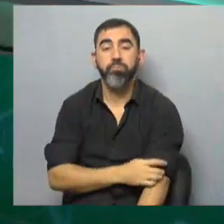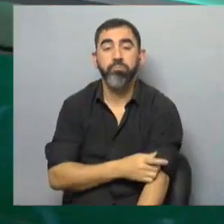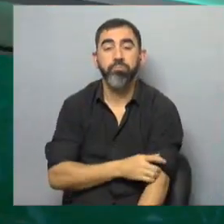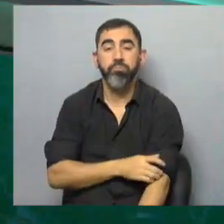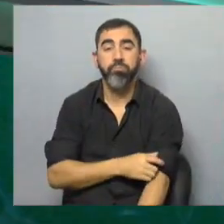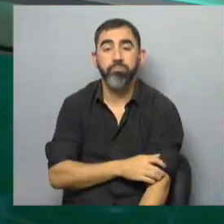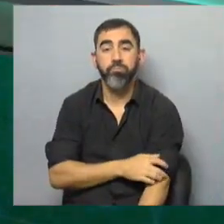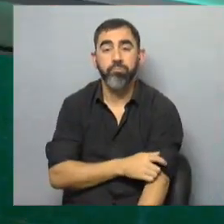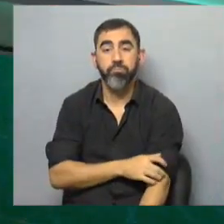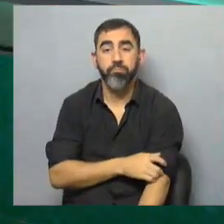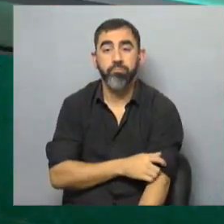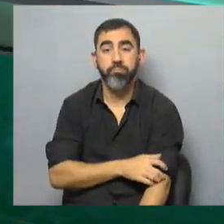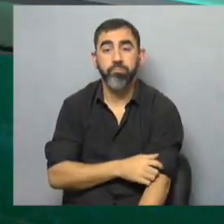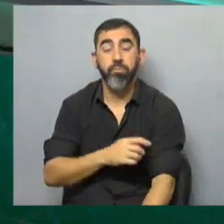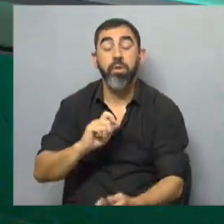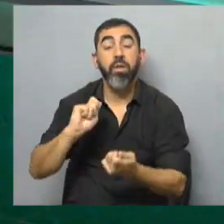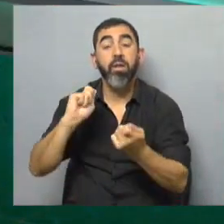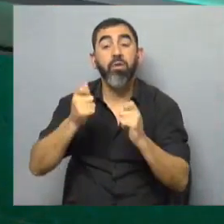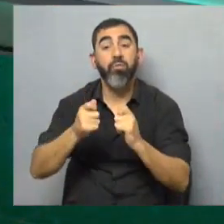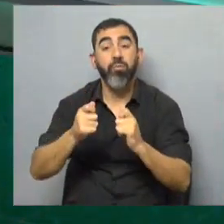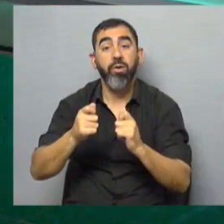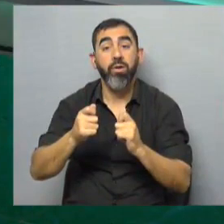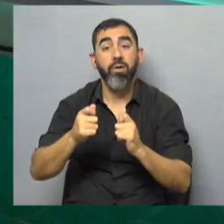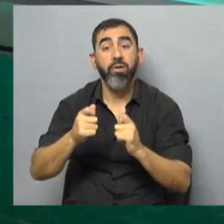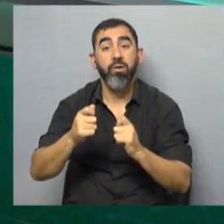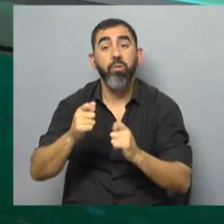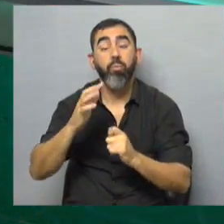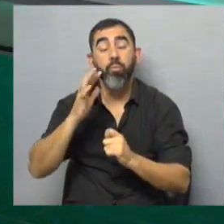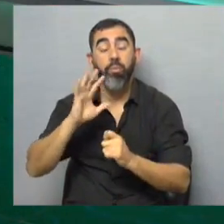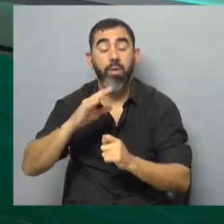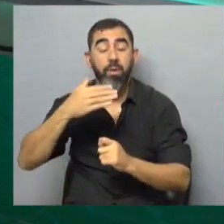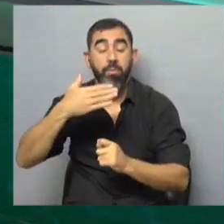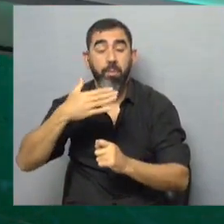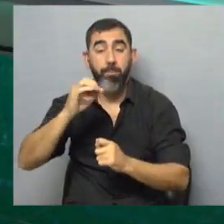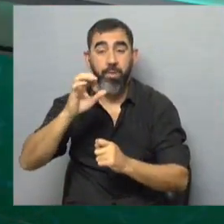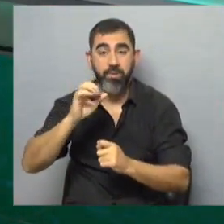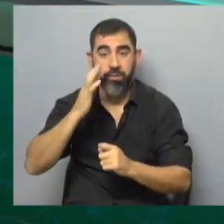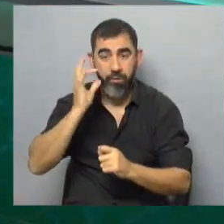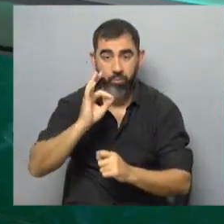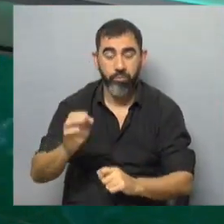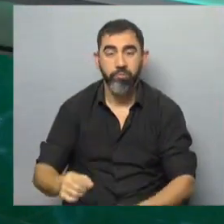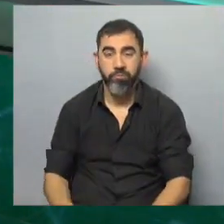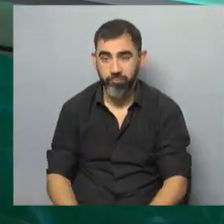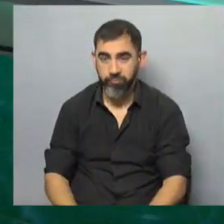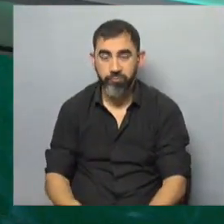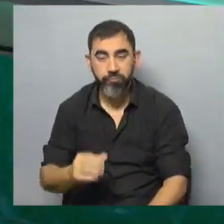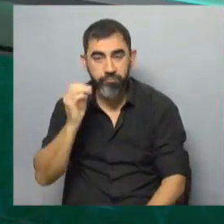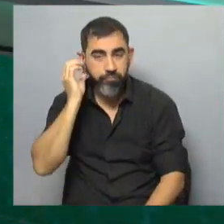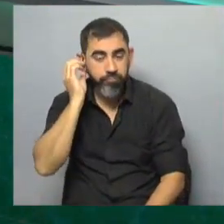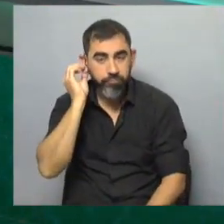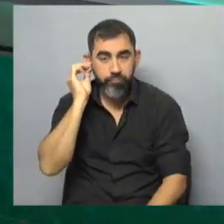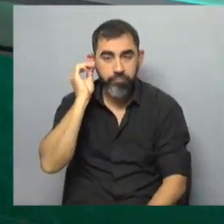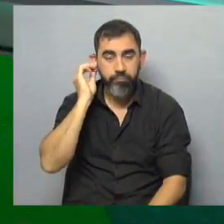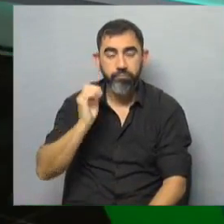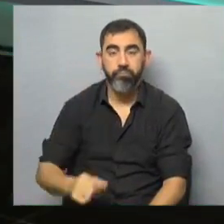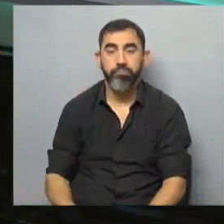Y el sector... Claro, discúlpeme, yo dije reforma presidencial, es reforma provisional antes del TAPE, ¿no? Para claro, que la previsional, claro. Sí. Muy bien. Y